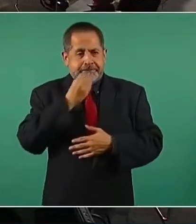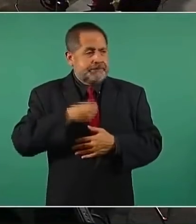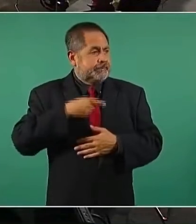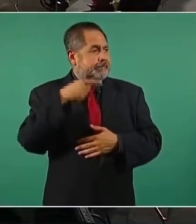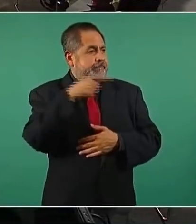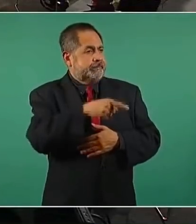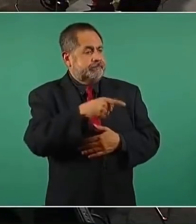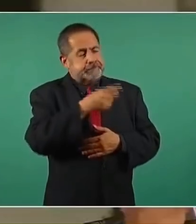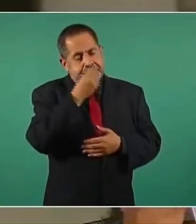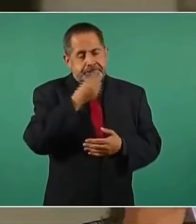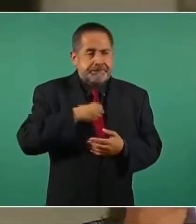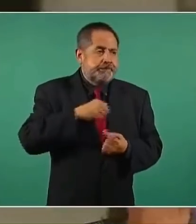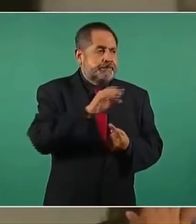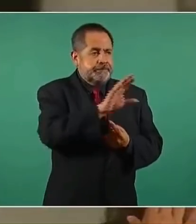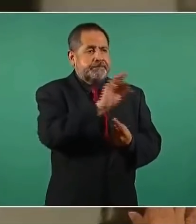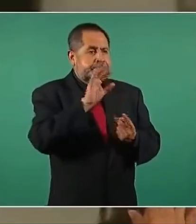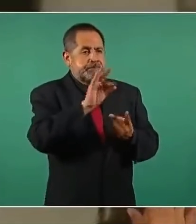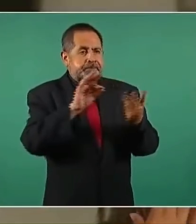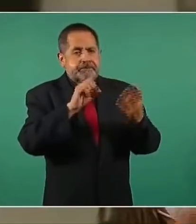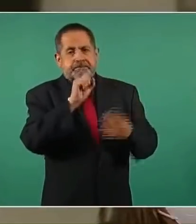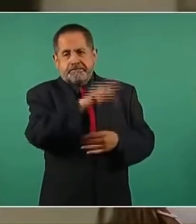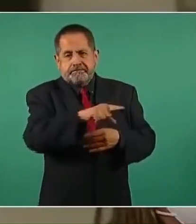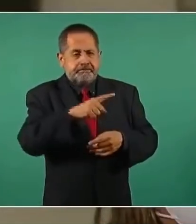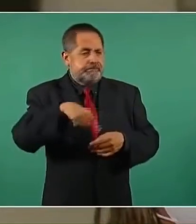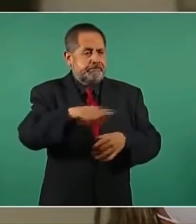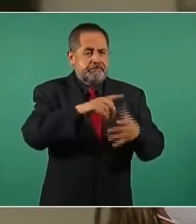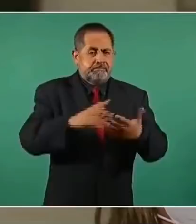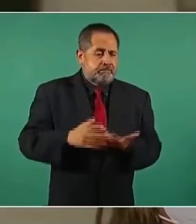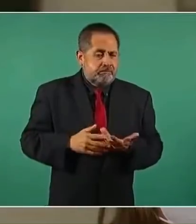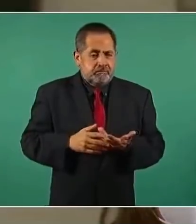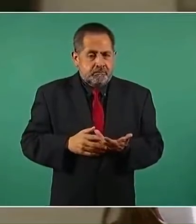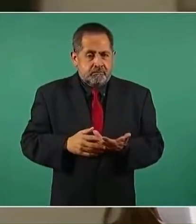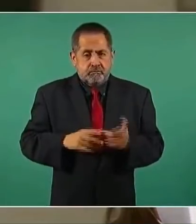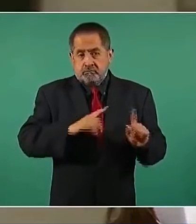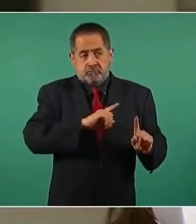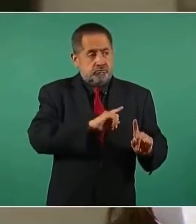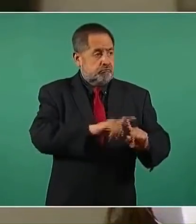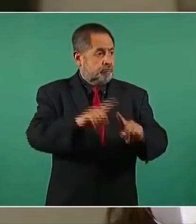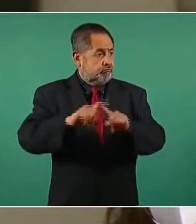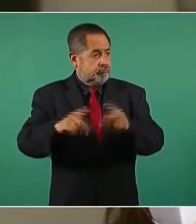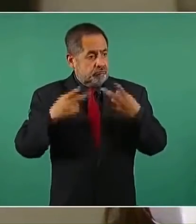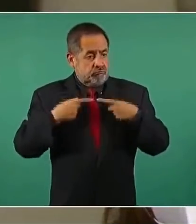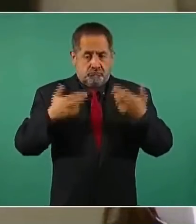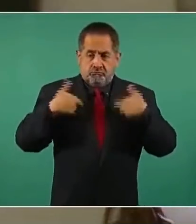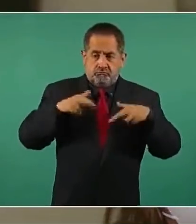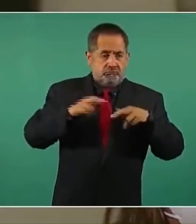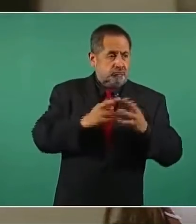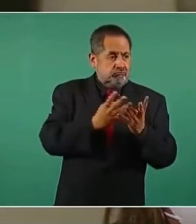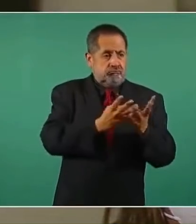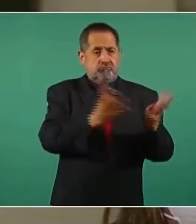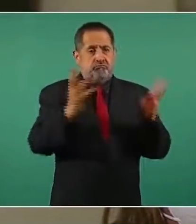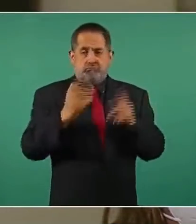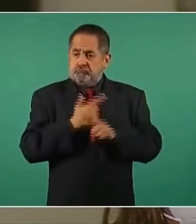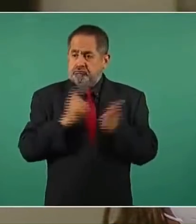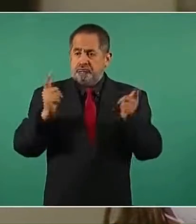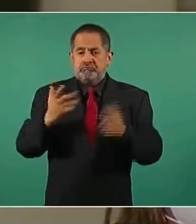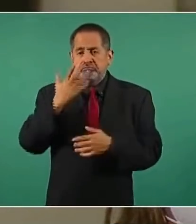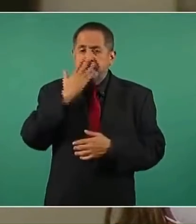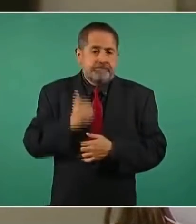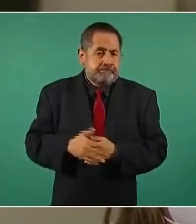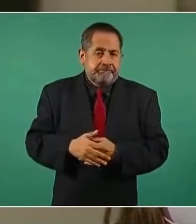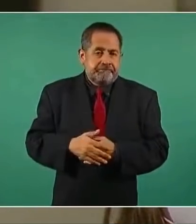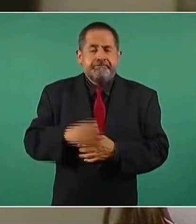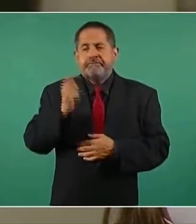impusieron a elegir a nuestros representantes. Y al no estar todas y todos representados, se cometen atropellos en la creación de